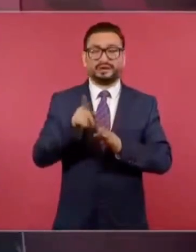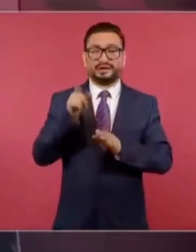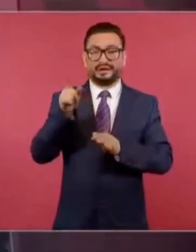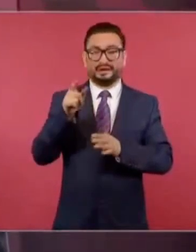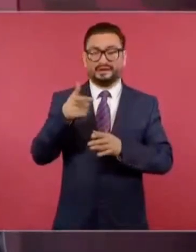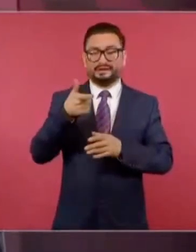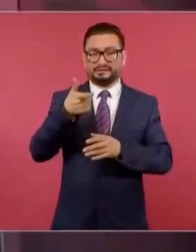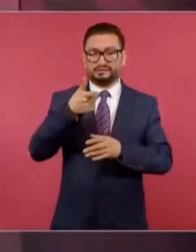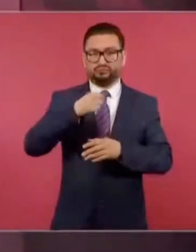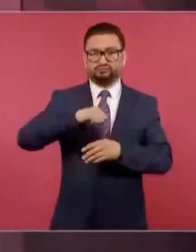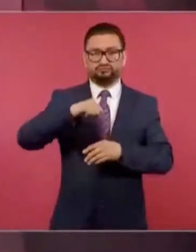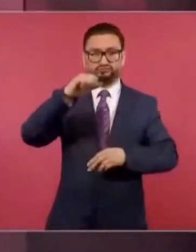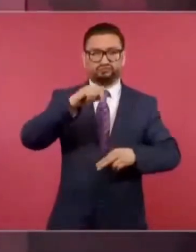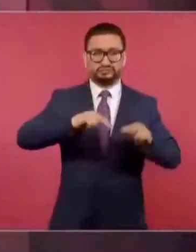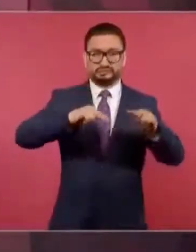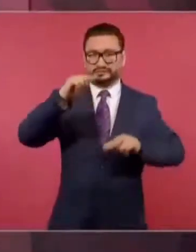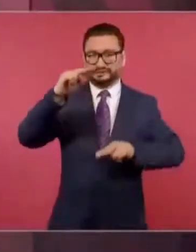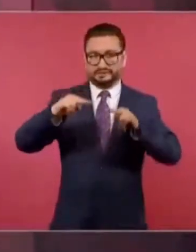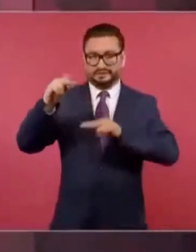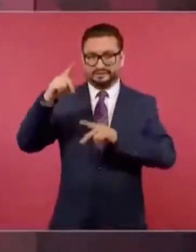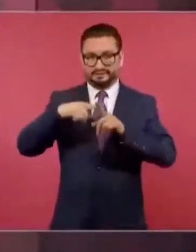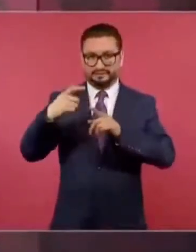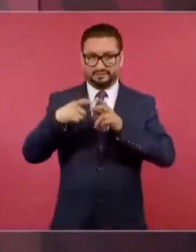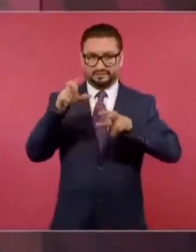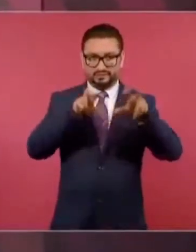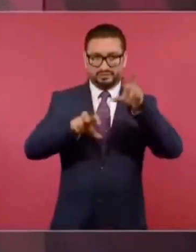Valores, y en ese entonces